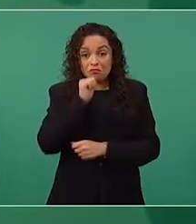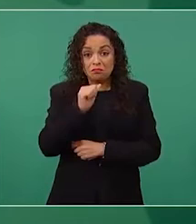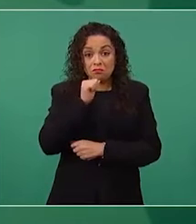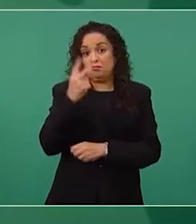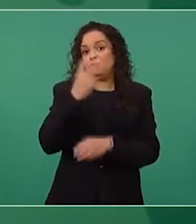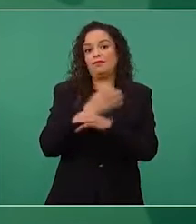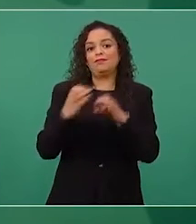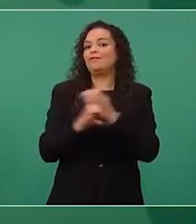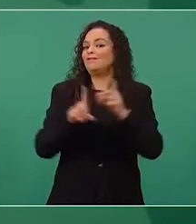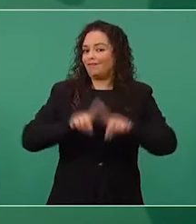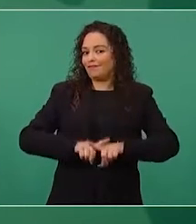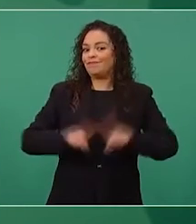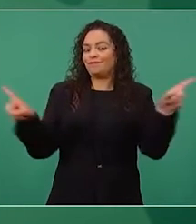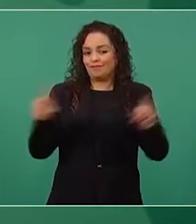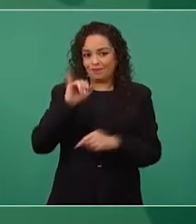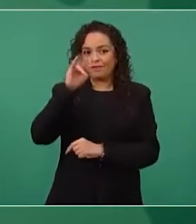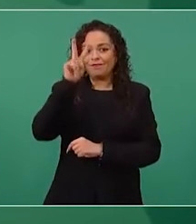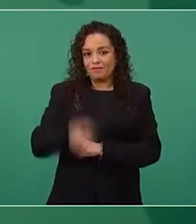¿Qué es lo importante?